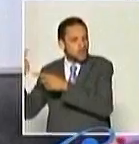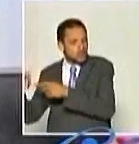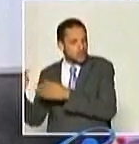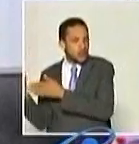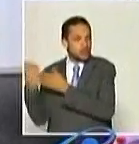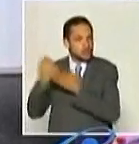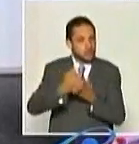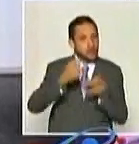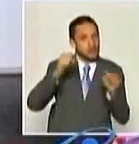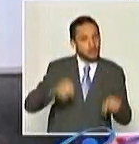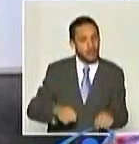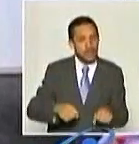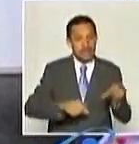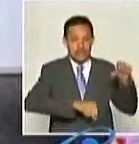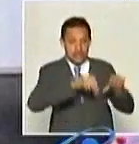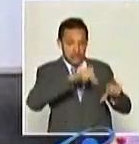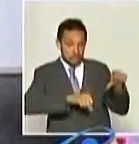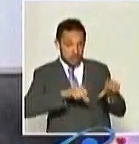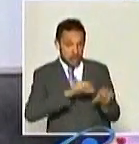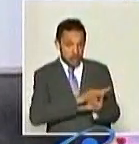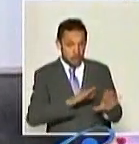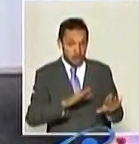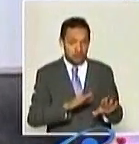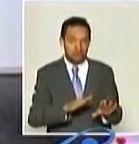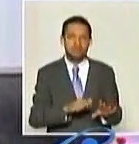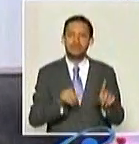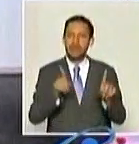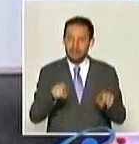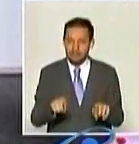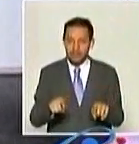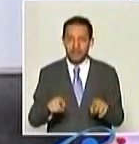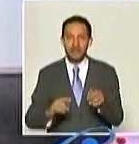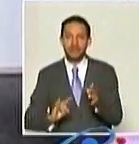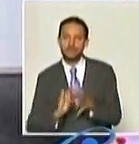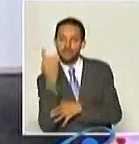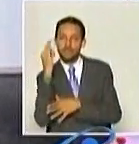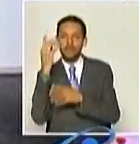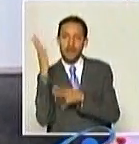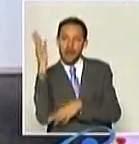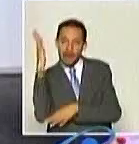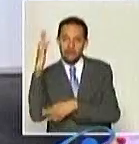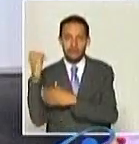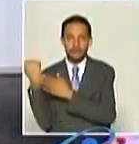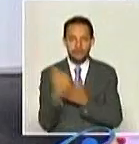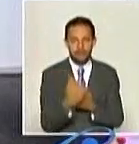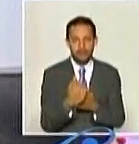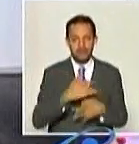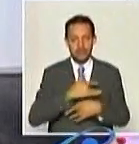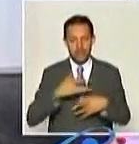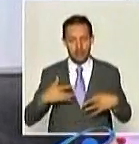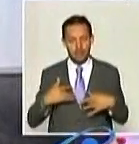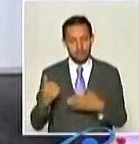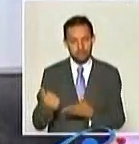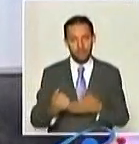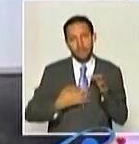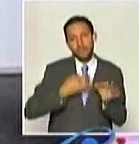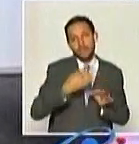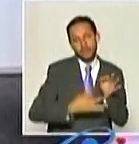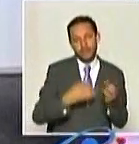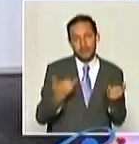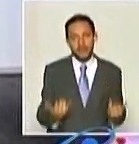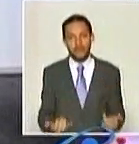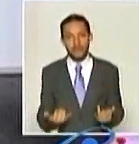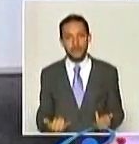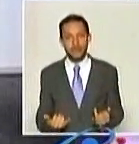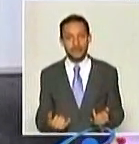La alternativa es de quién, si es la misma patología y estamos buscando la misma salud. Y entonces yo quiero hoy